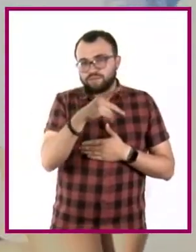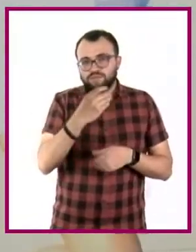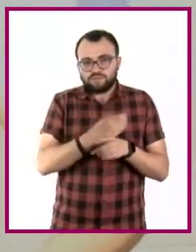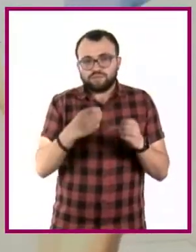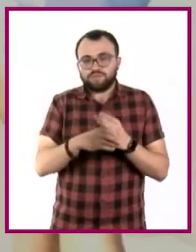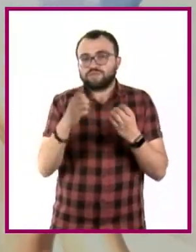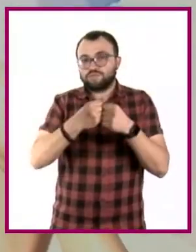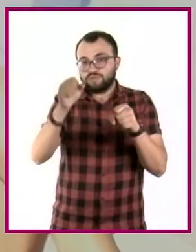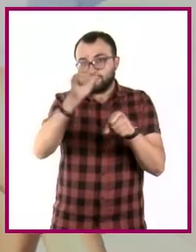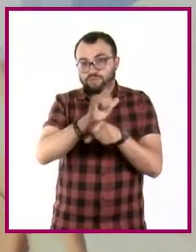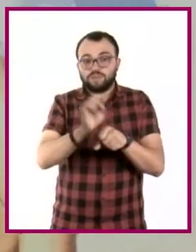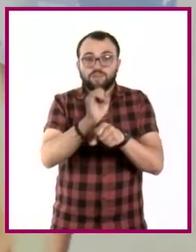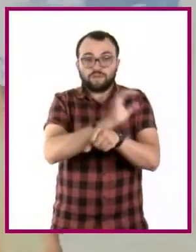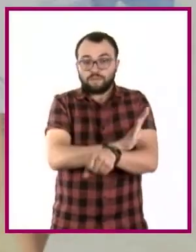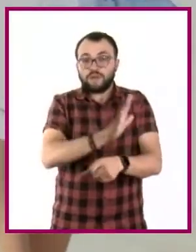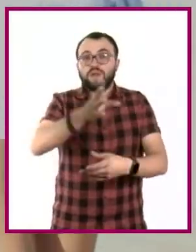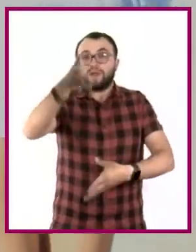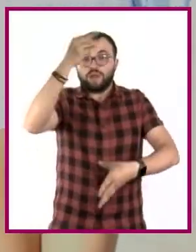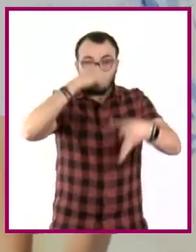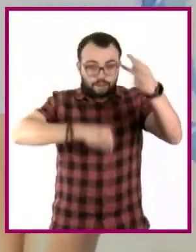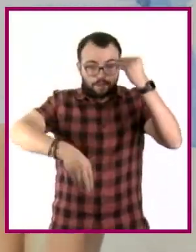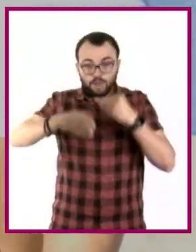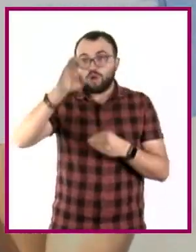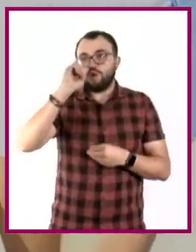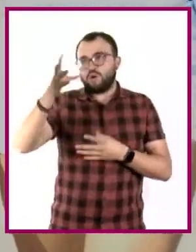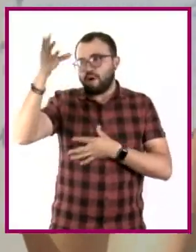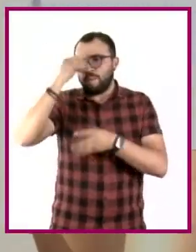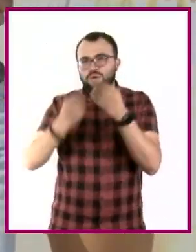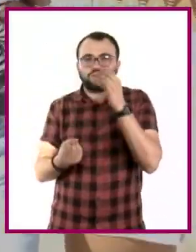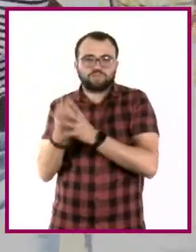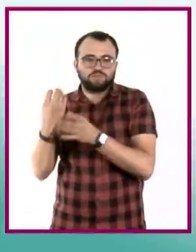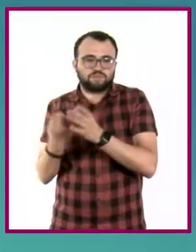socioemocionales aprendidas o aprendiendo otras nuevas.